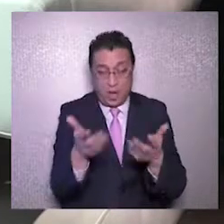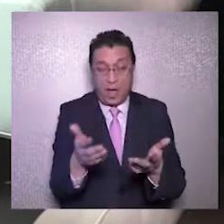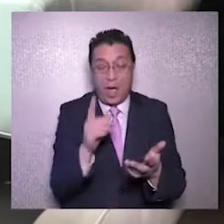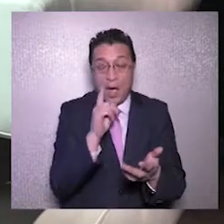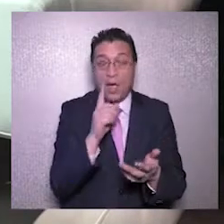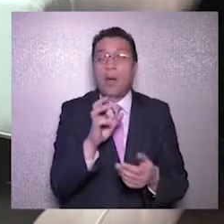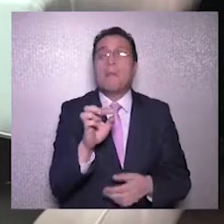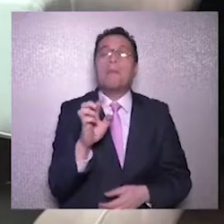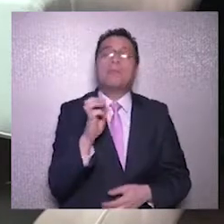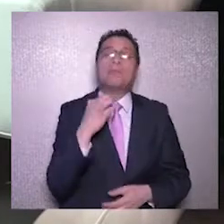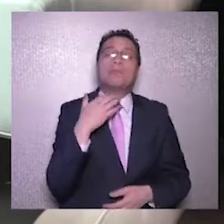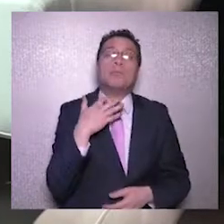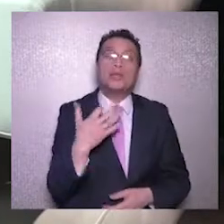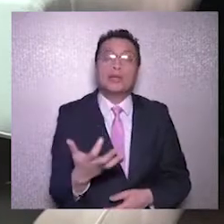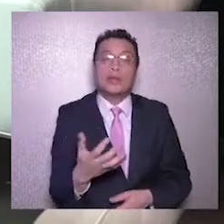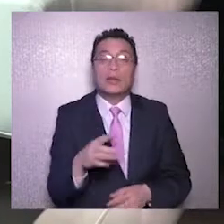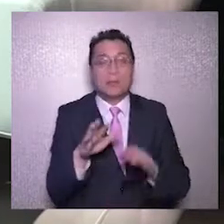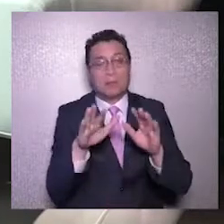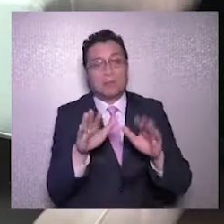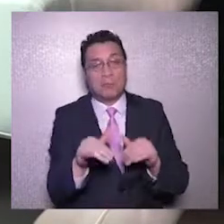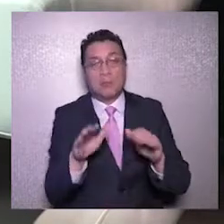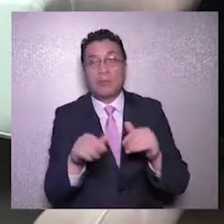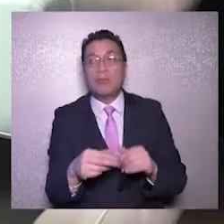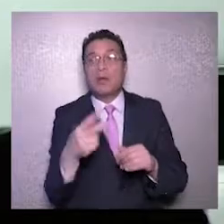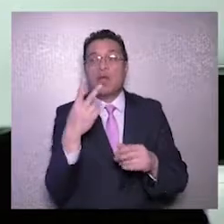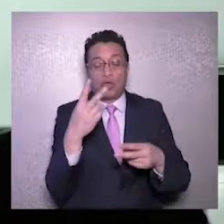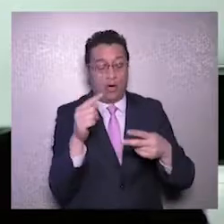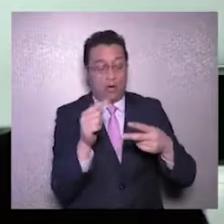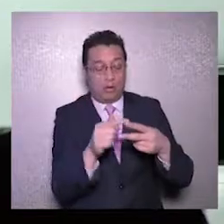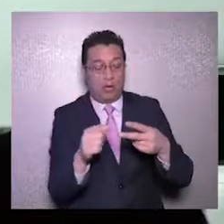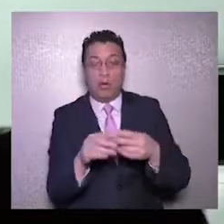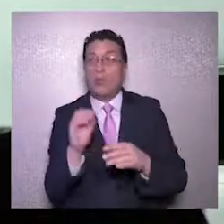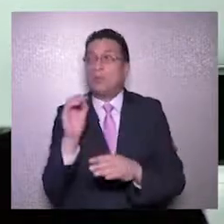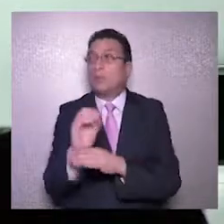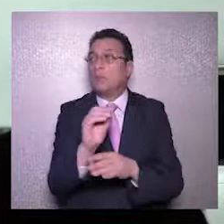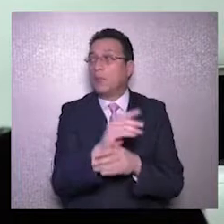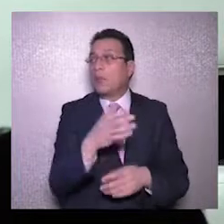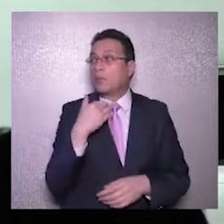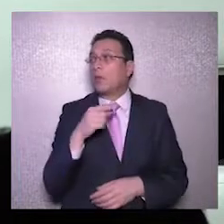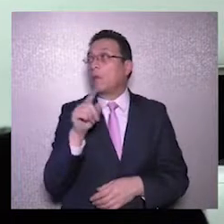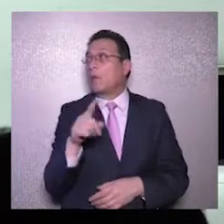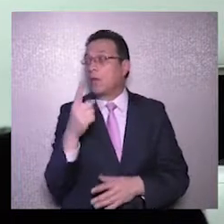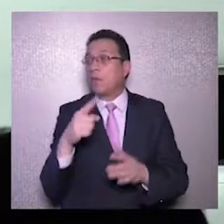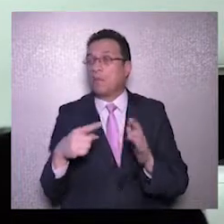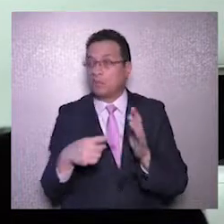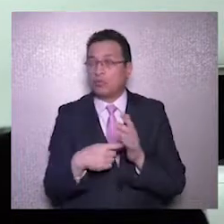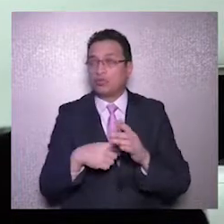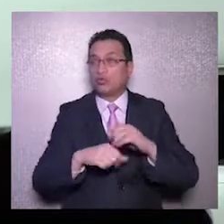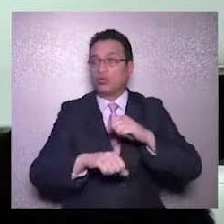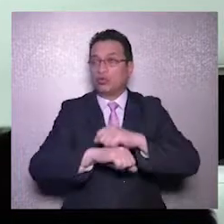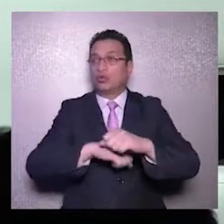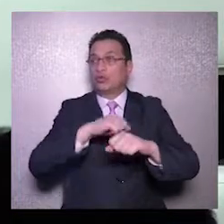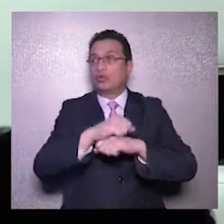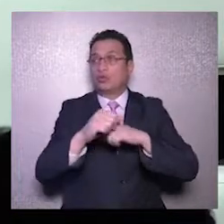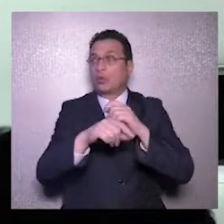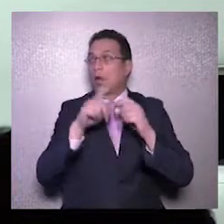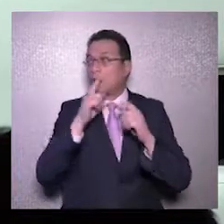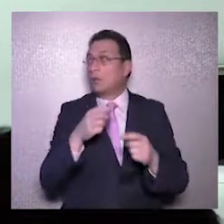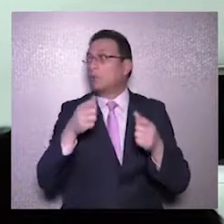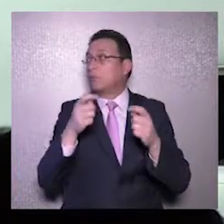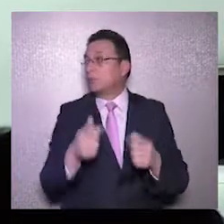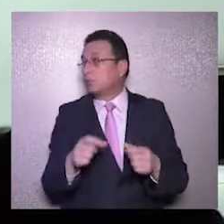Pero ¿por qué siguen siendo 2 empresas proveedoras? Ahí hay un punto de la estructura y de nuestra capacidad